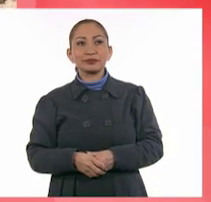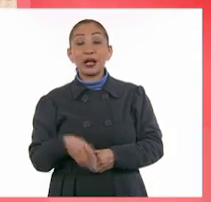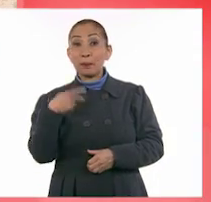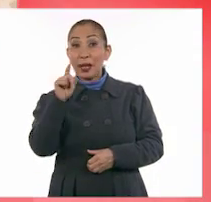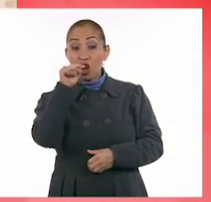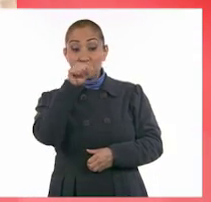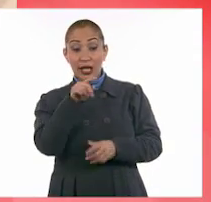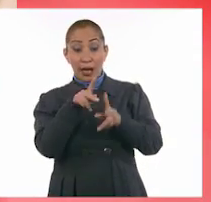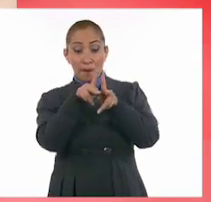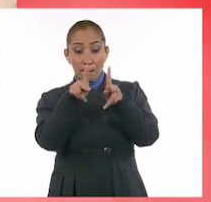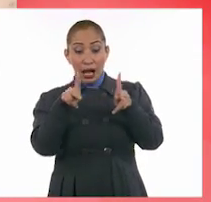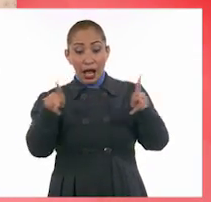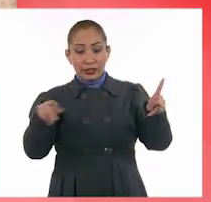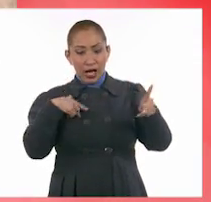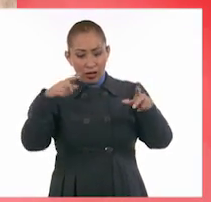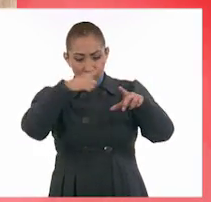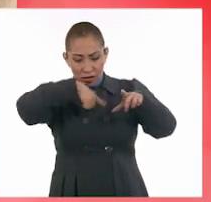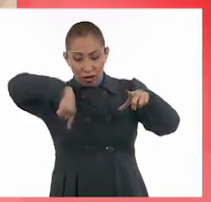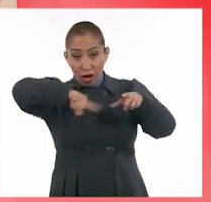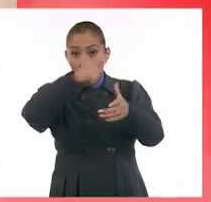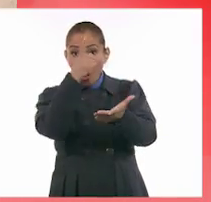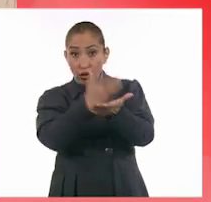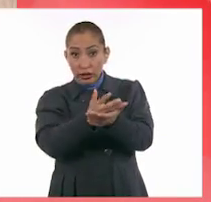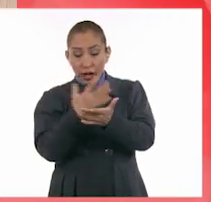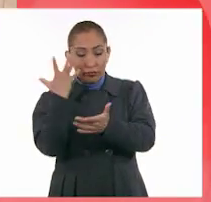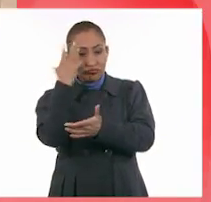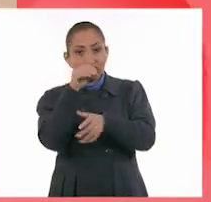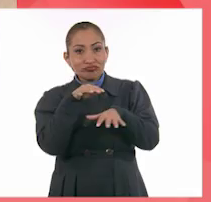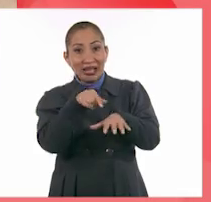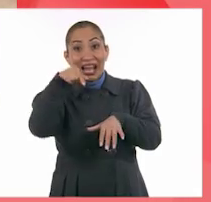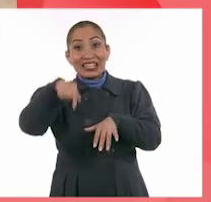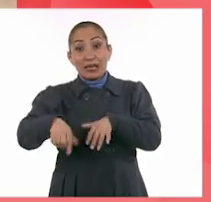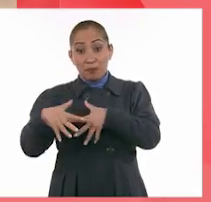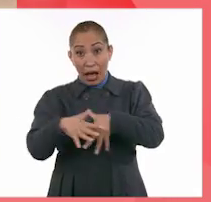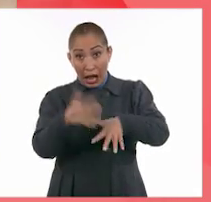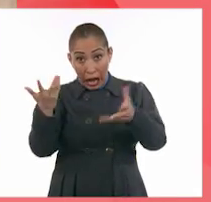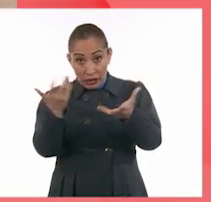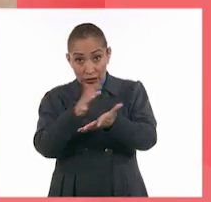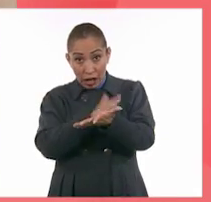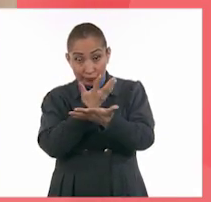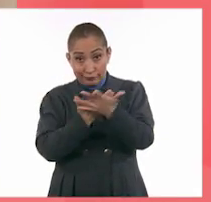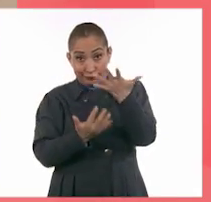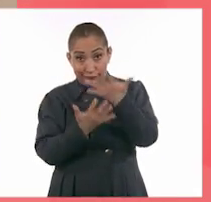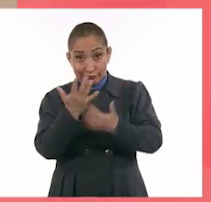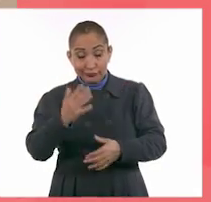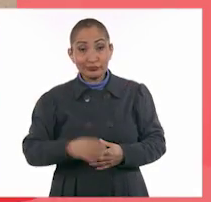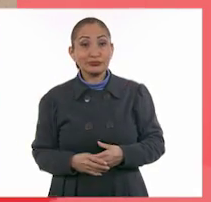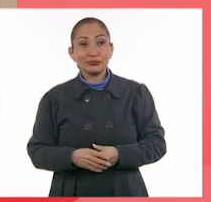Pero esta playa con forma de cráter no es la única maravilla esculpida por el mar en esta zona.